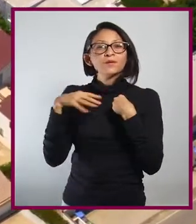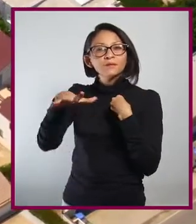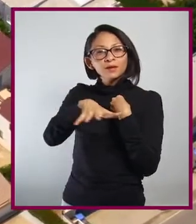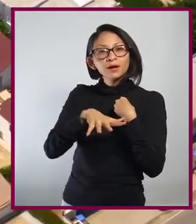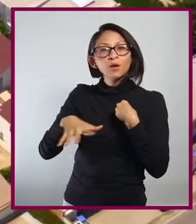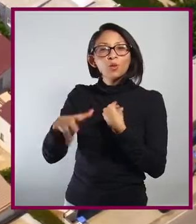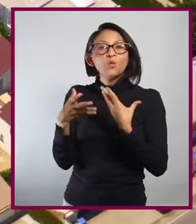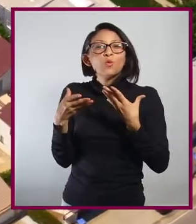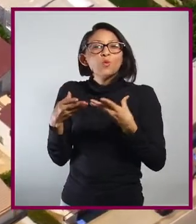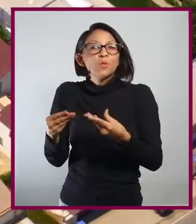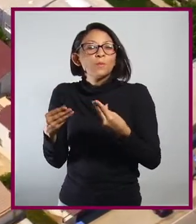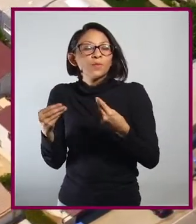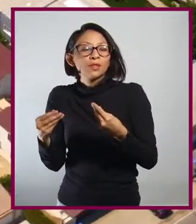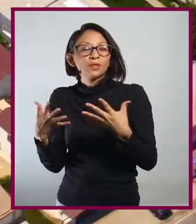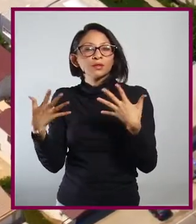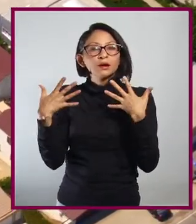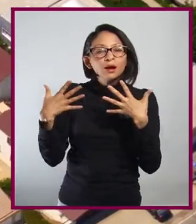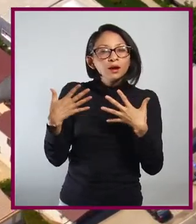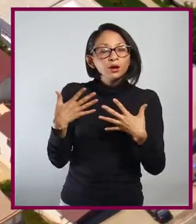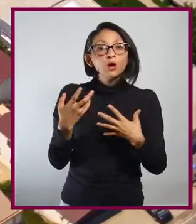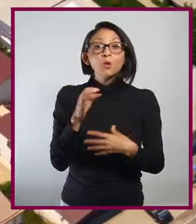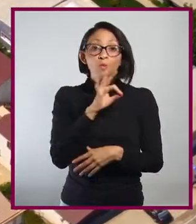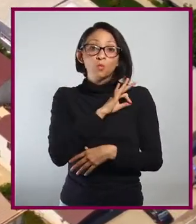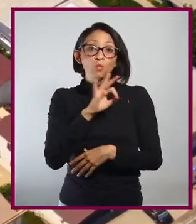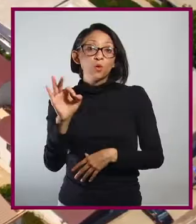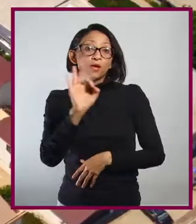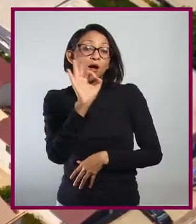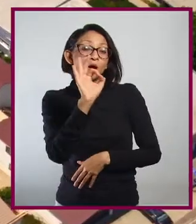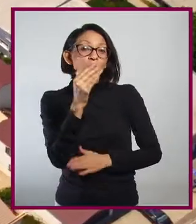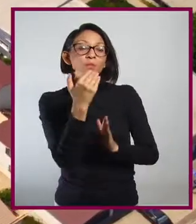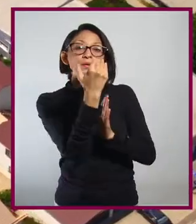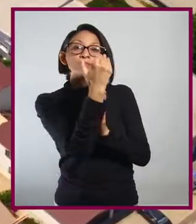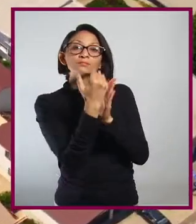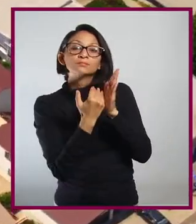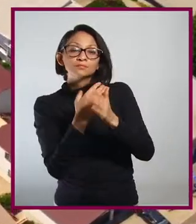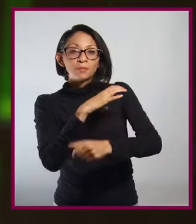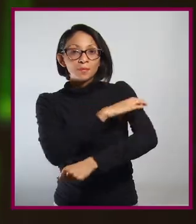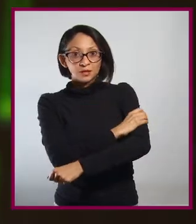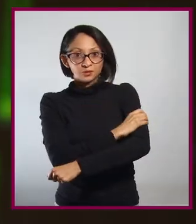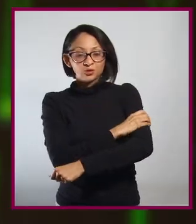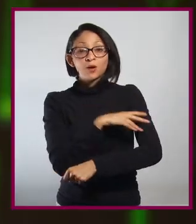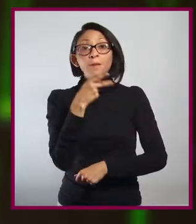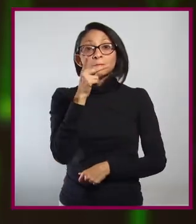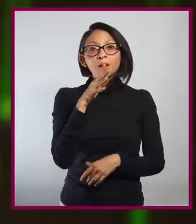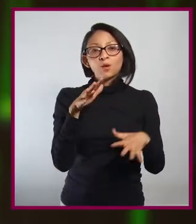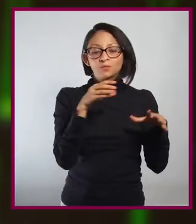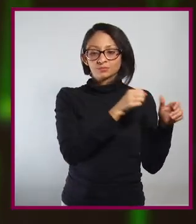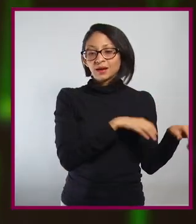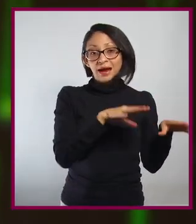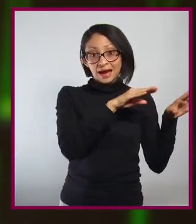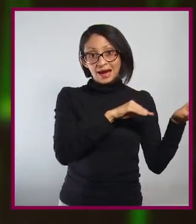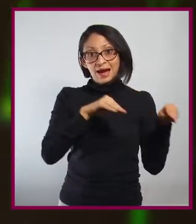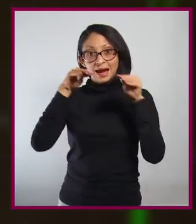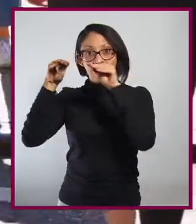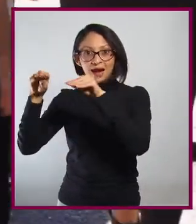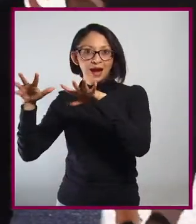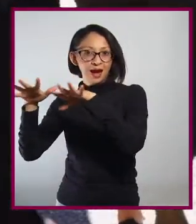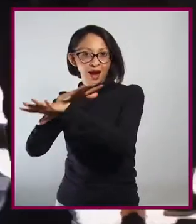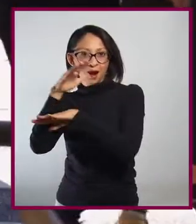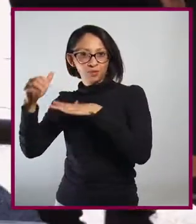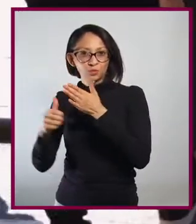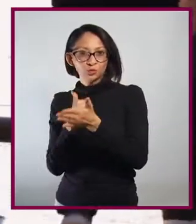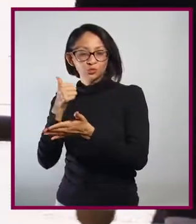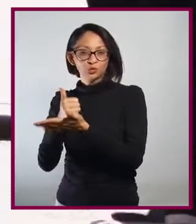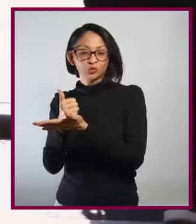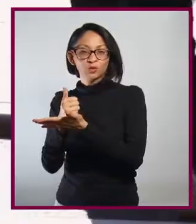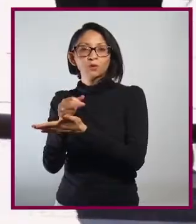y cálidos pueden tener un descenso en la presión arterial. Mientras que al llegar a una ciudad ubicada a miles